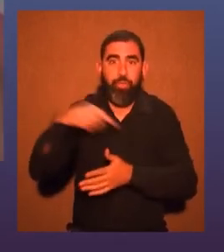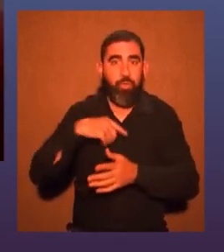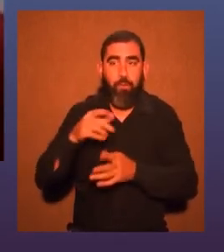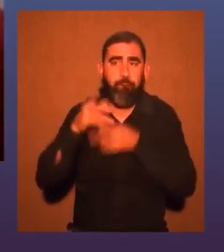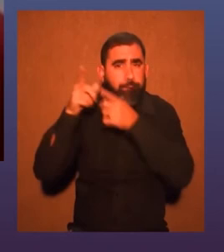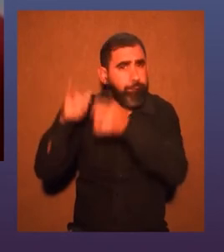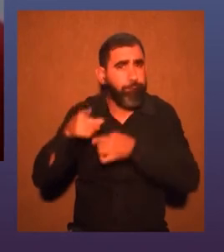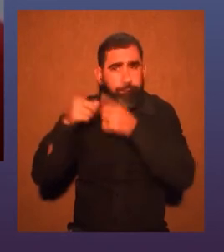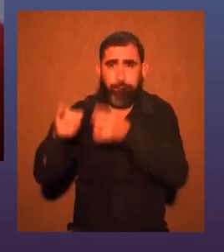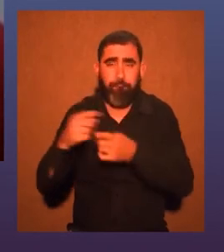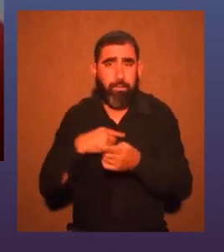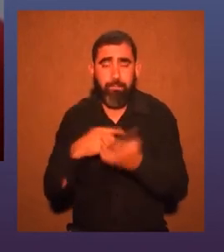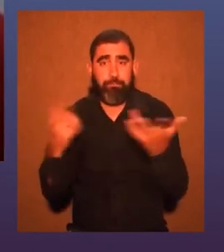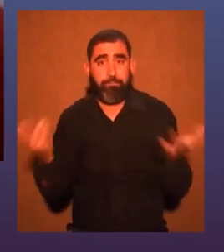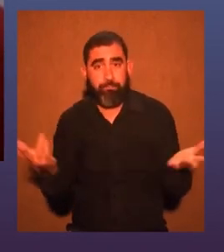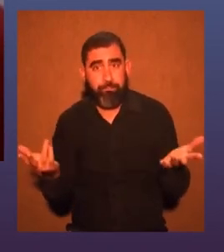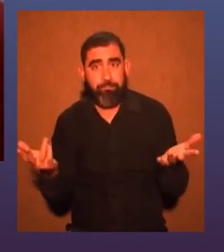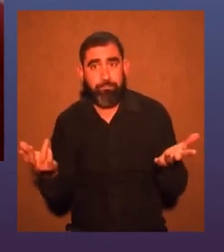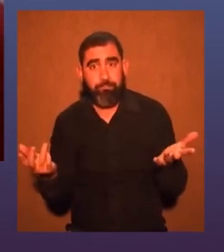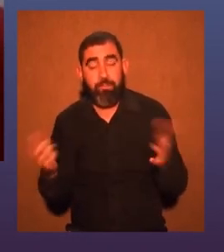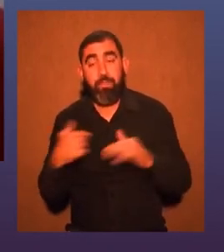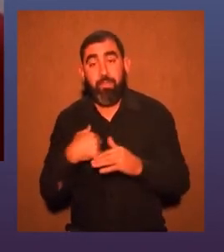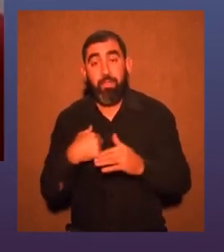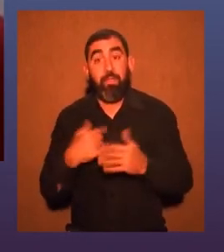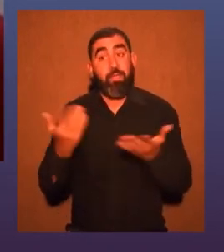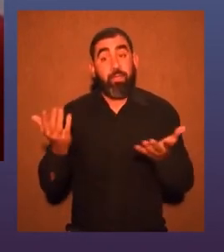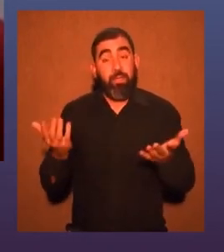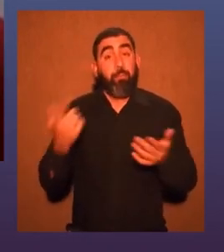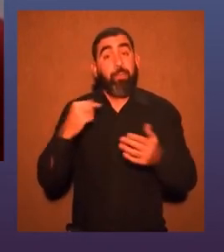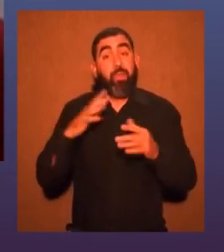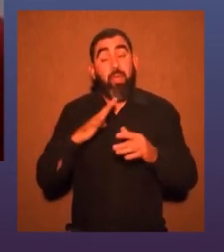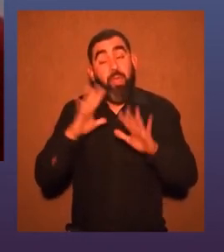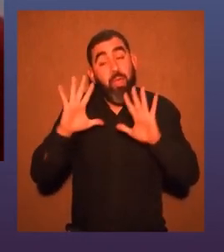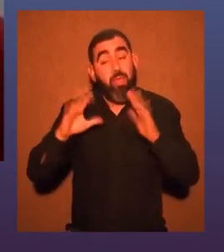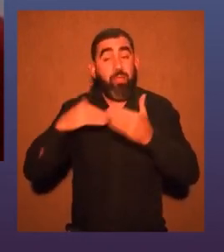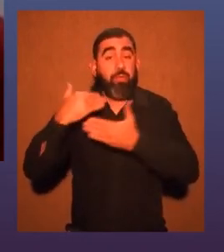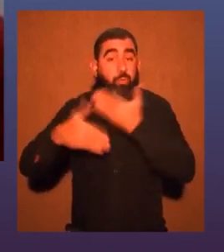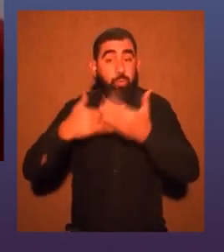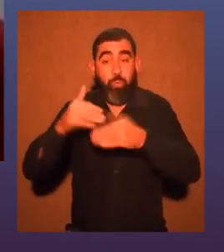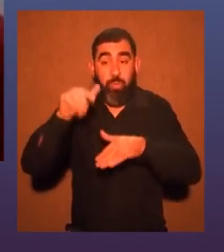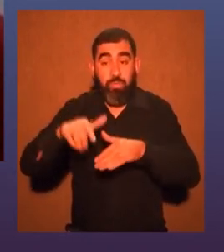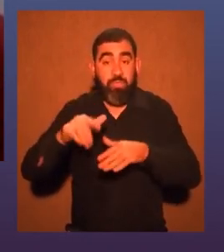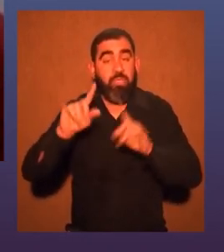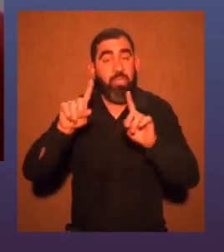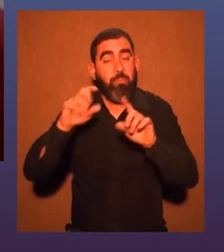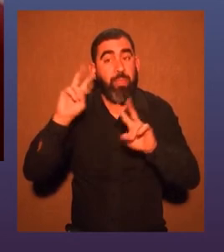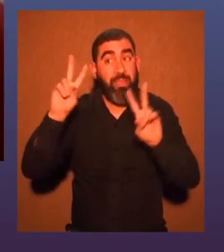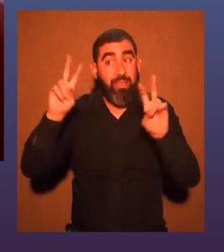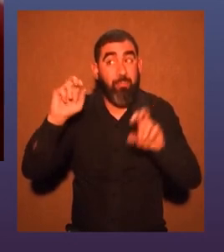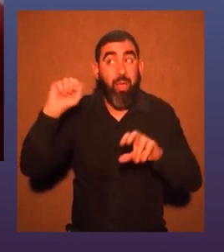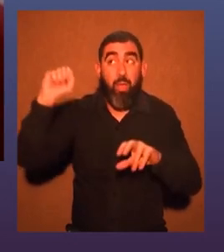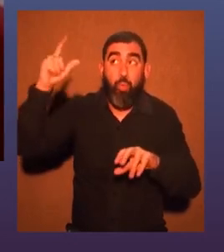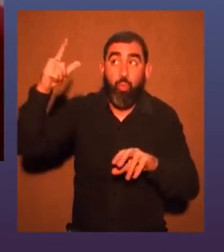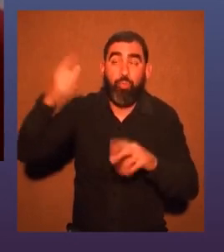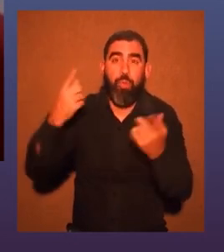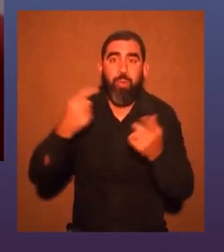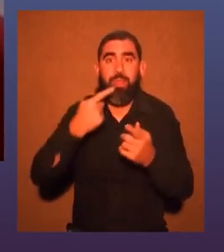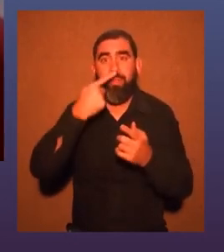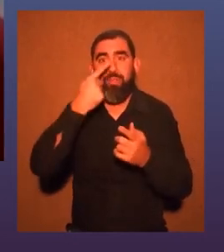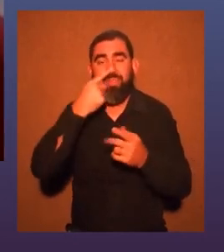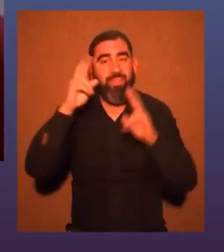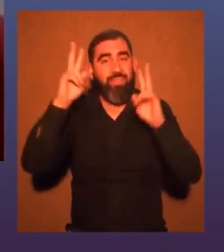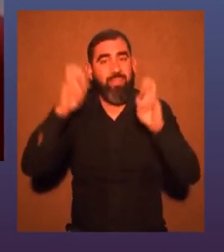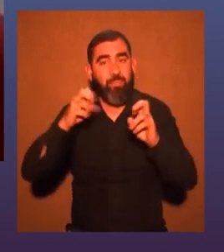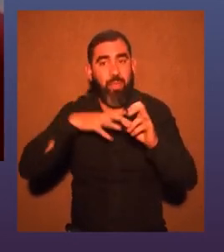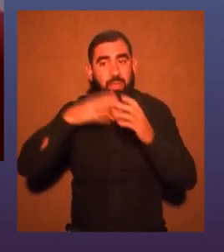el tipo que me estás hablando de la tregua, y bueno, pero estamos en esto, y la luz. Ahora viene la etapa interesante, ¿no? Cuando entramos